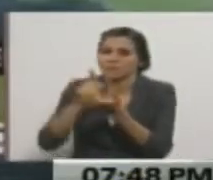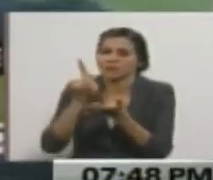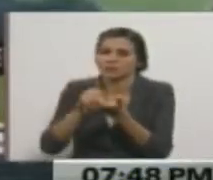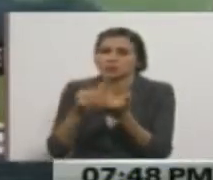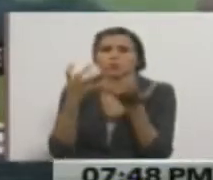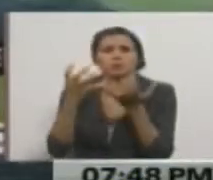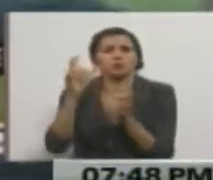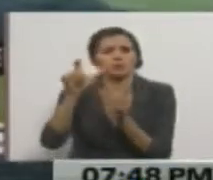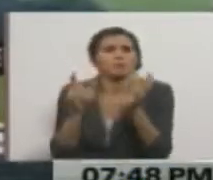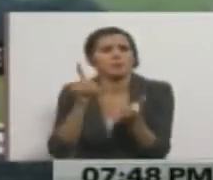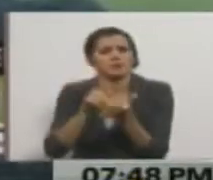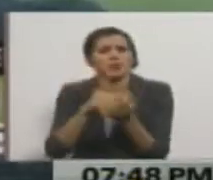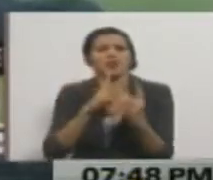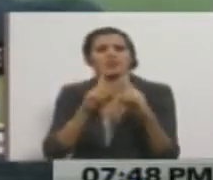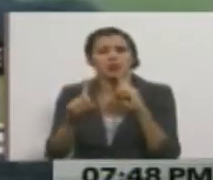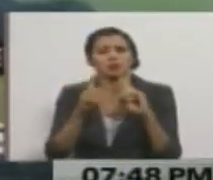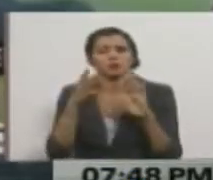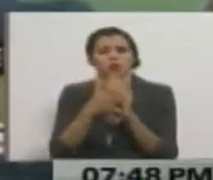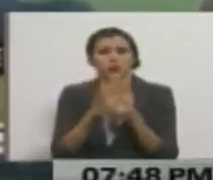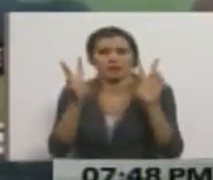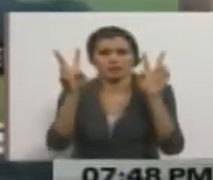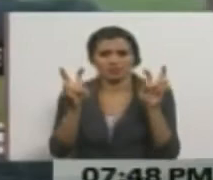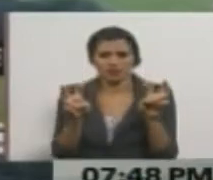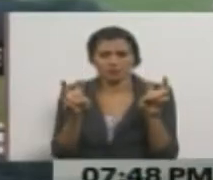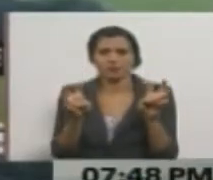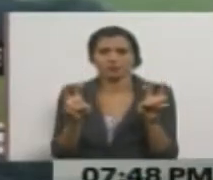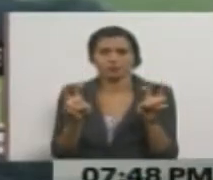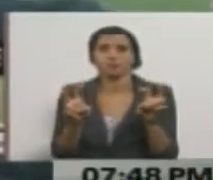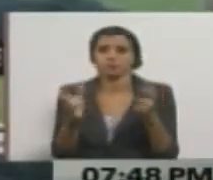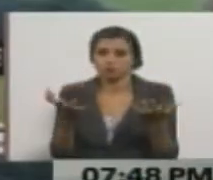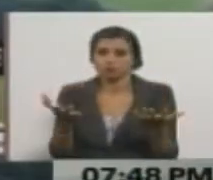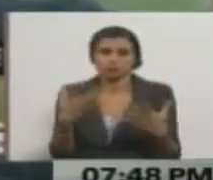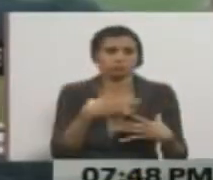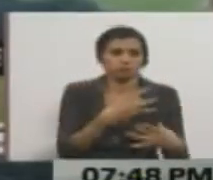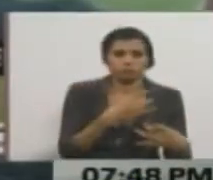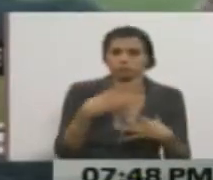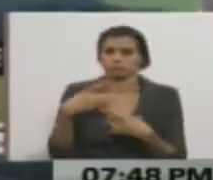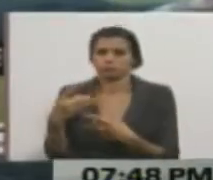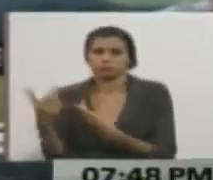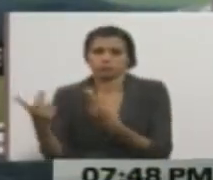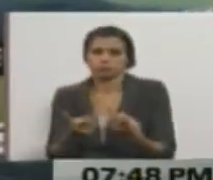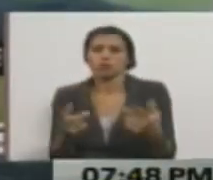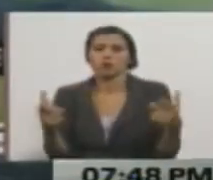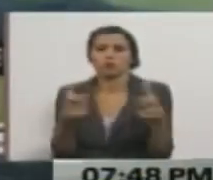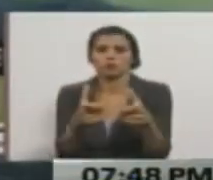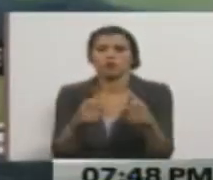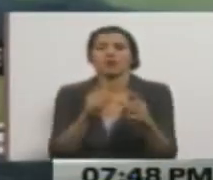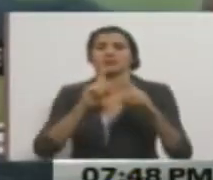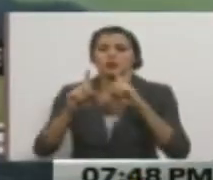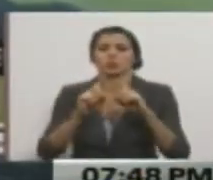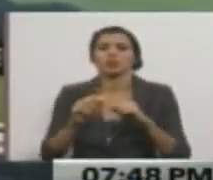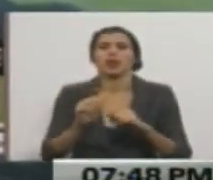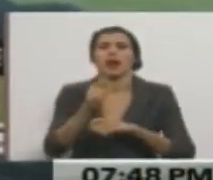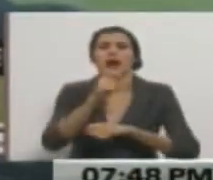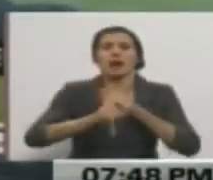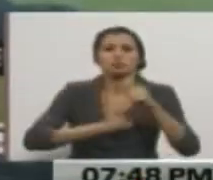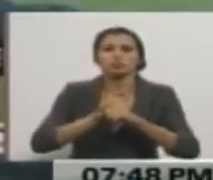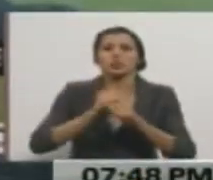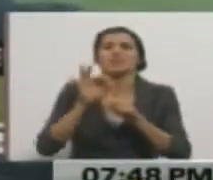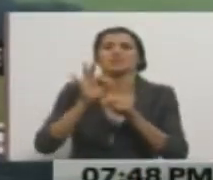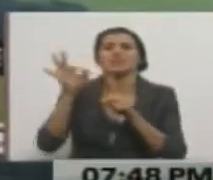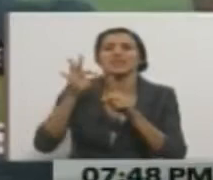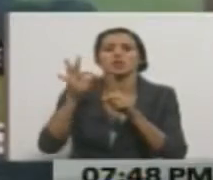muchas personas que tienen que ver con el tema, muchas reuniones que tuvimos con Asotrigo, dentro de esas reuniones que